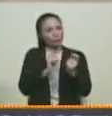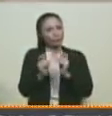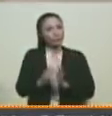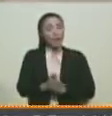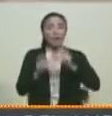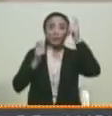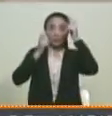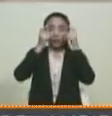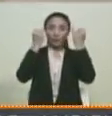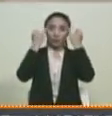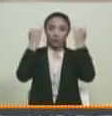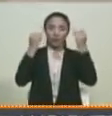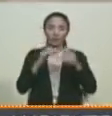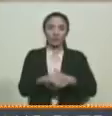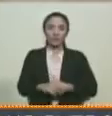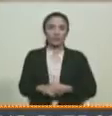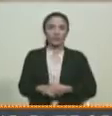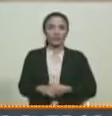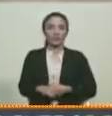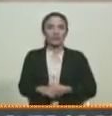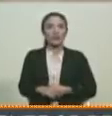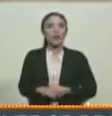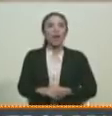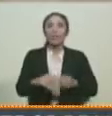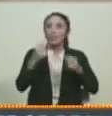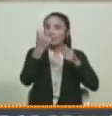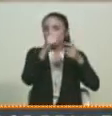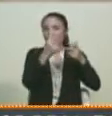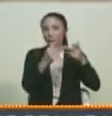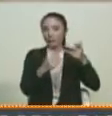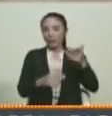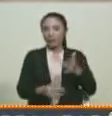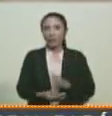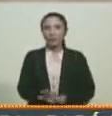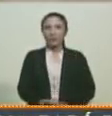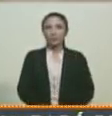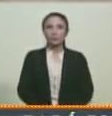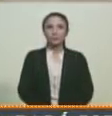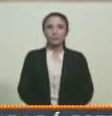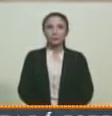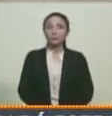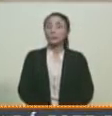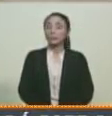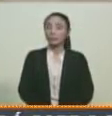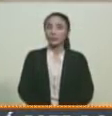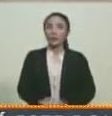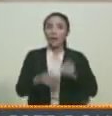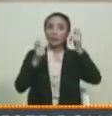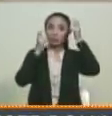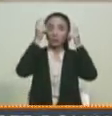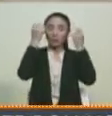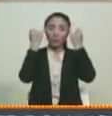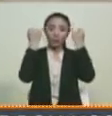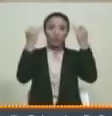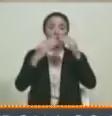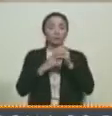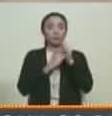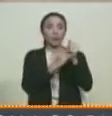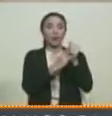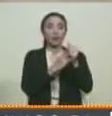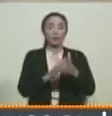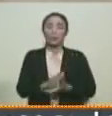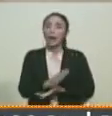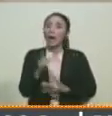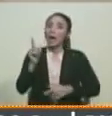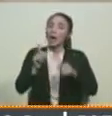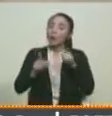Comandante Chávez, en varias oportunidades, fue magnánimo con quienes le dieron el